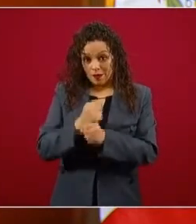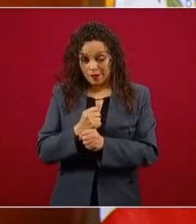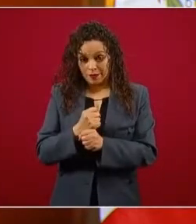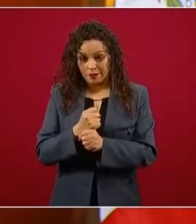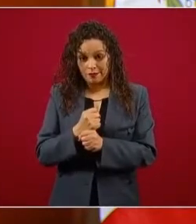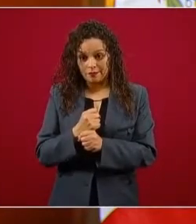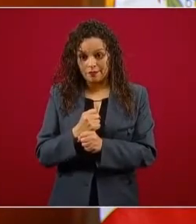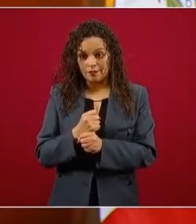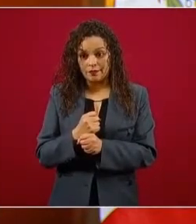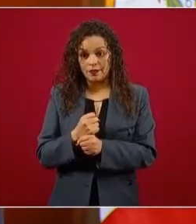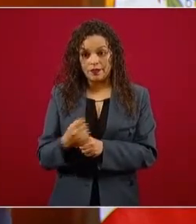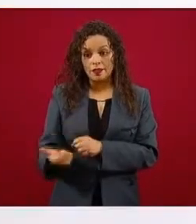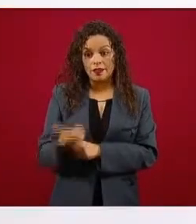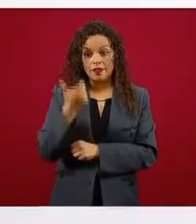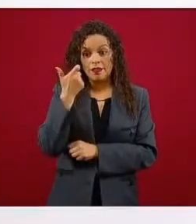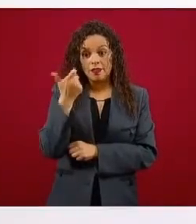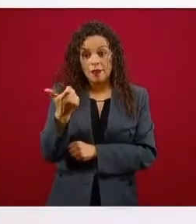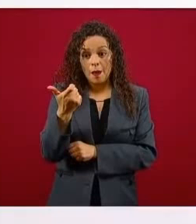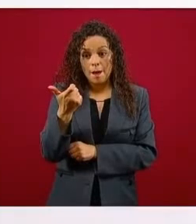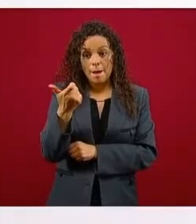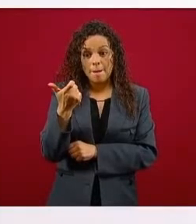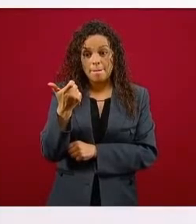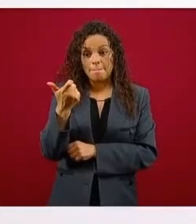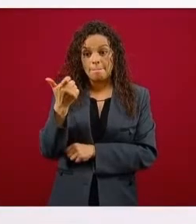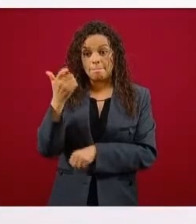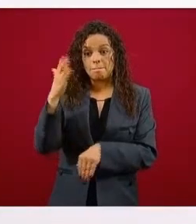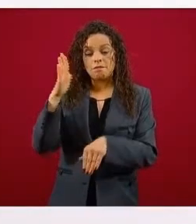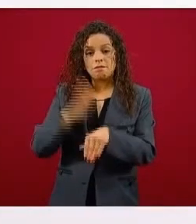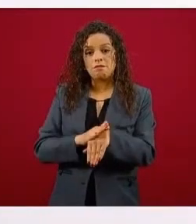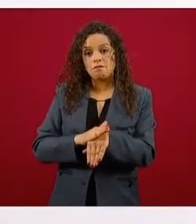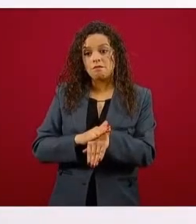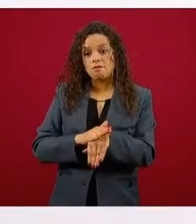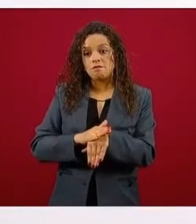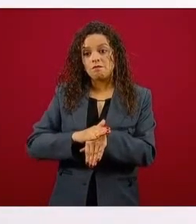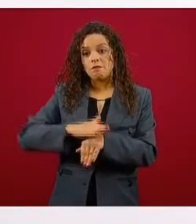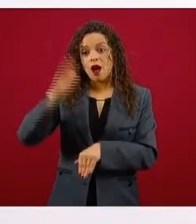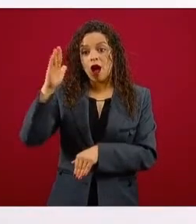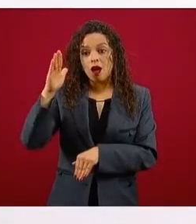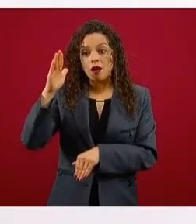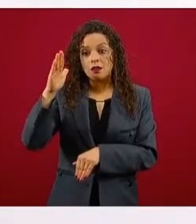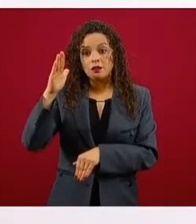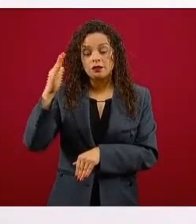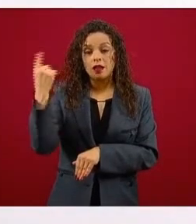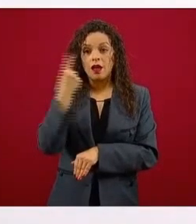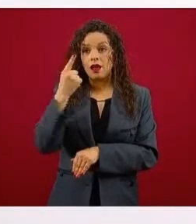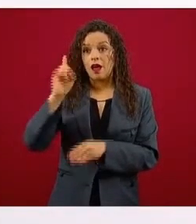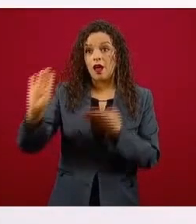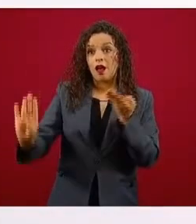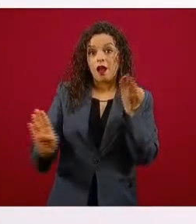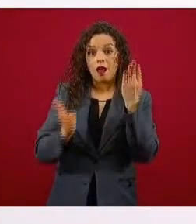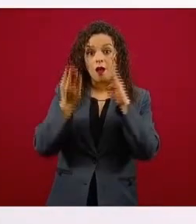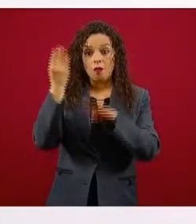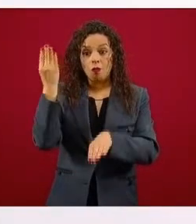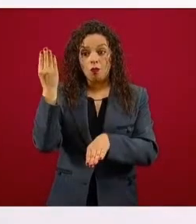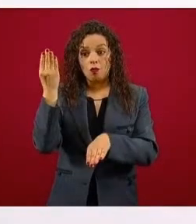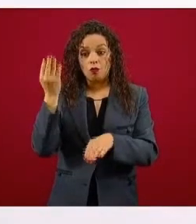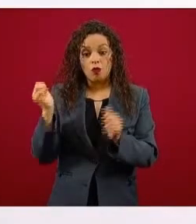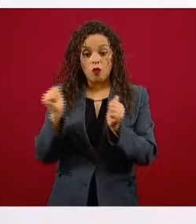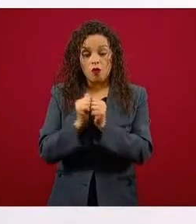apreció más que ninguna otra moneda en el mundo con relación al